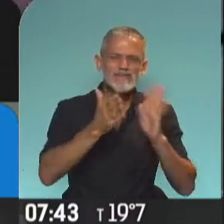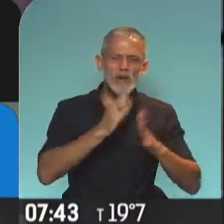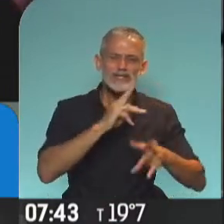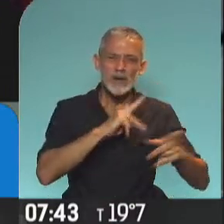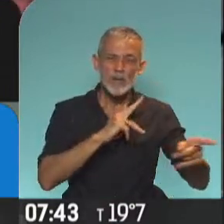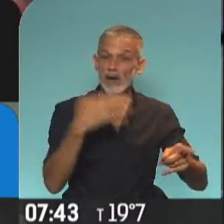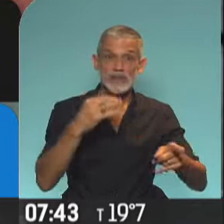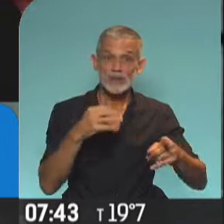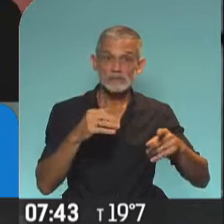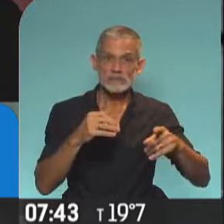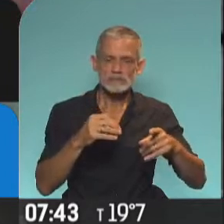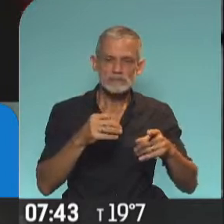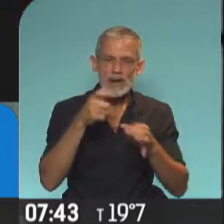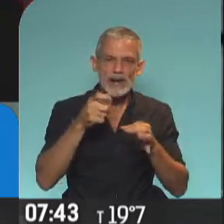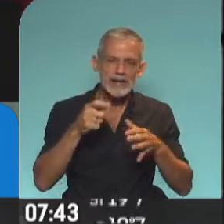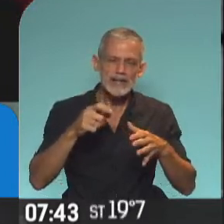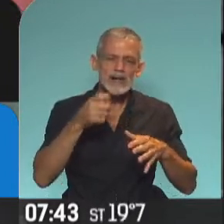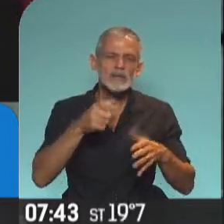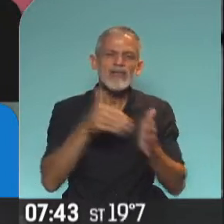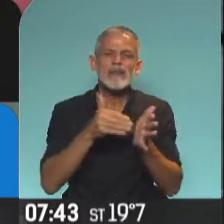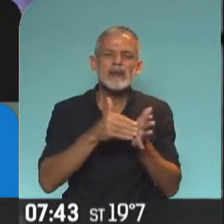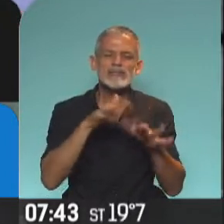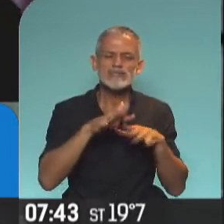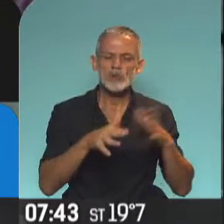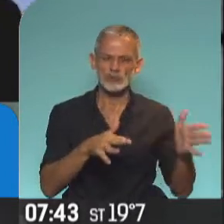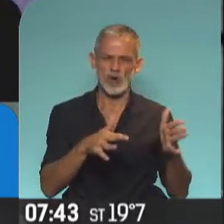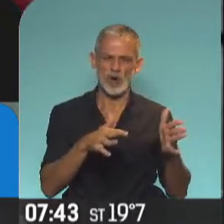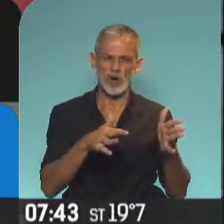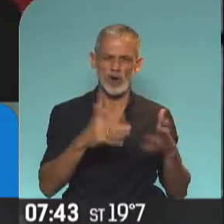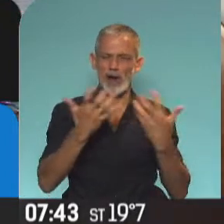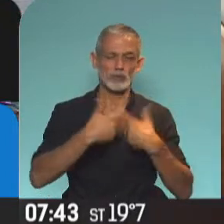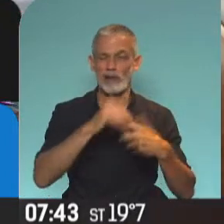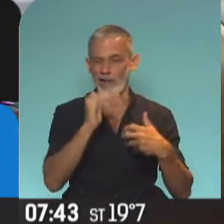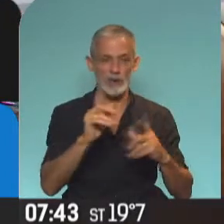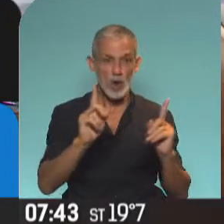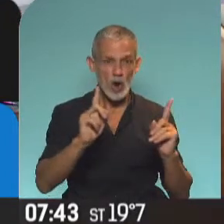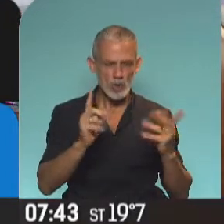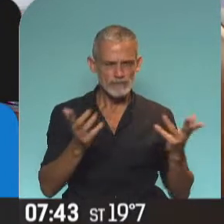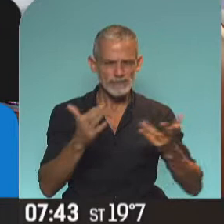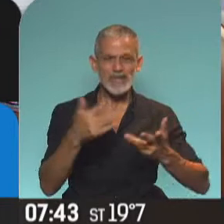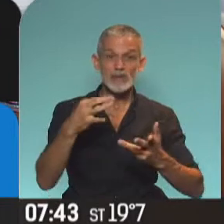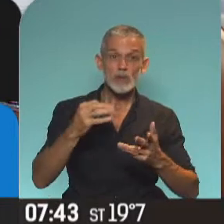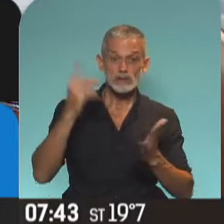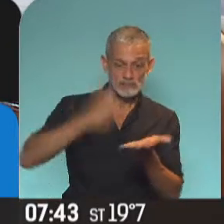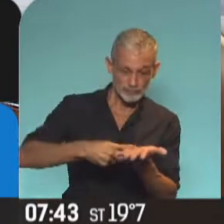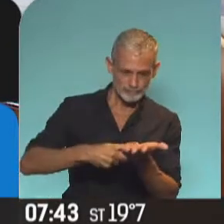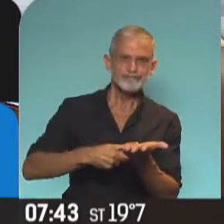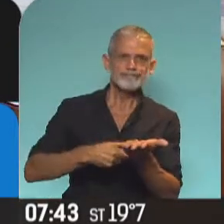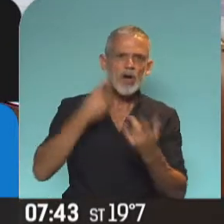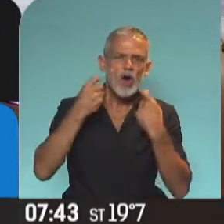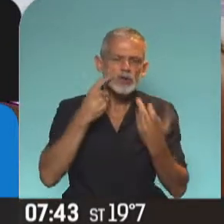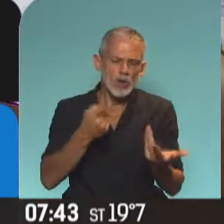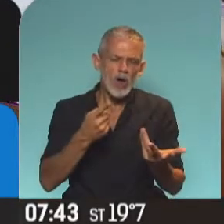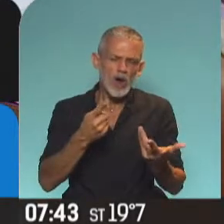que sean acordes a esa situación que está viviendo esa mujer que no es más que esas medidas después se efectivicen y que alguien controle que eres